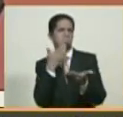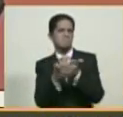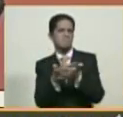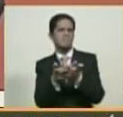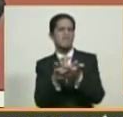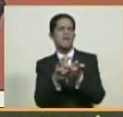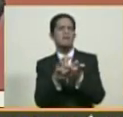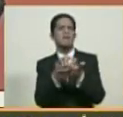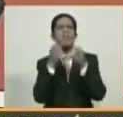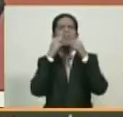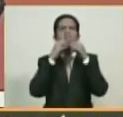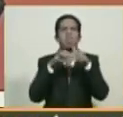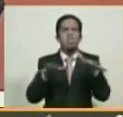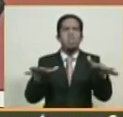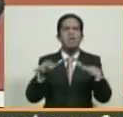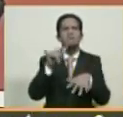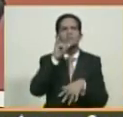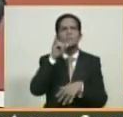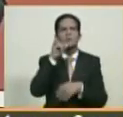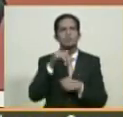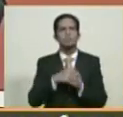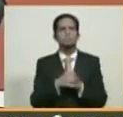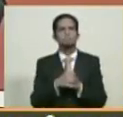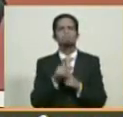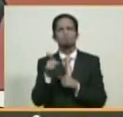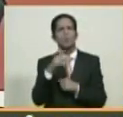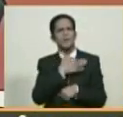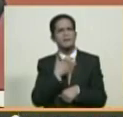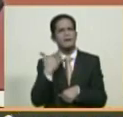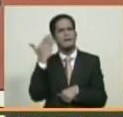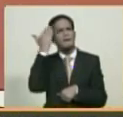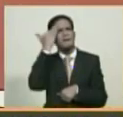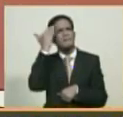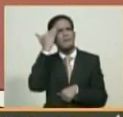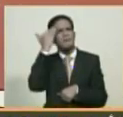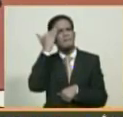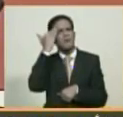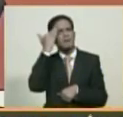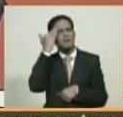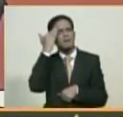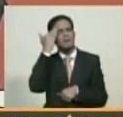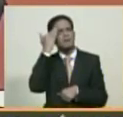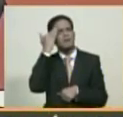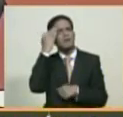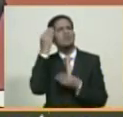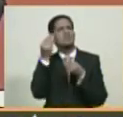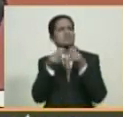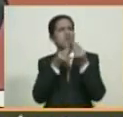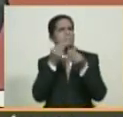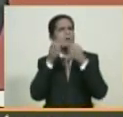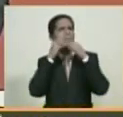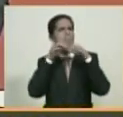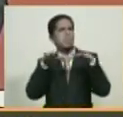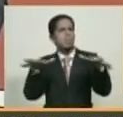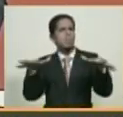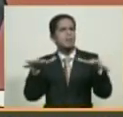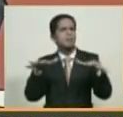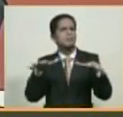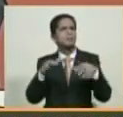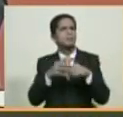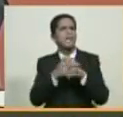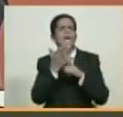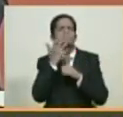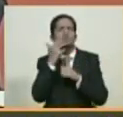Norteamérica, vayan y pregúntenle a un libio o a un sirio. O a los mismos colombianos, que la consecuencia directa de